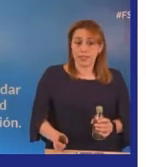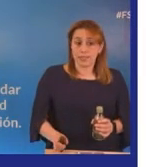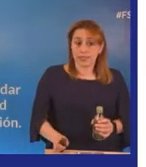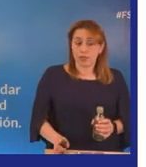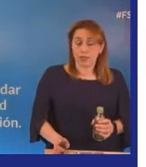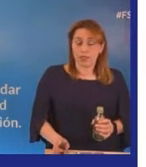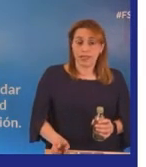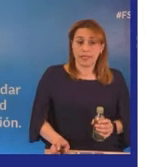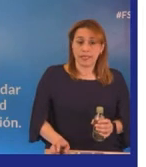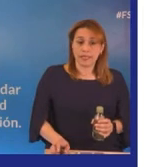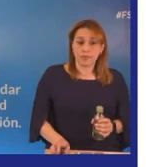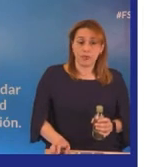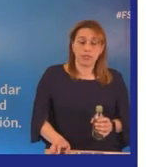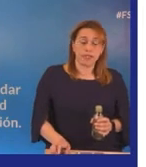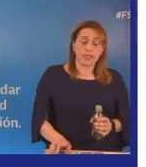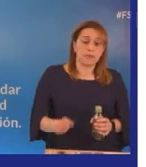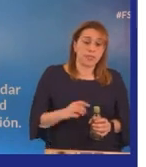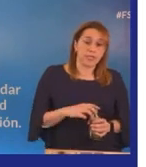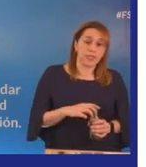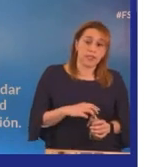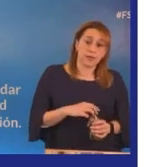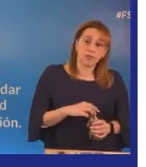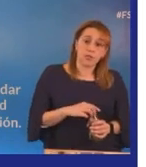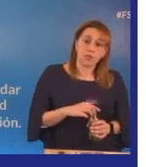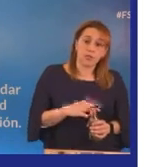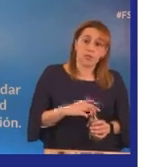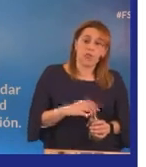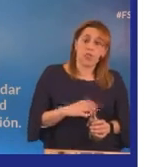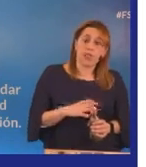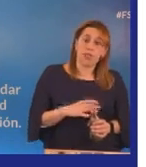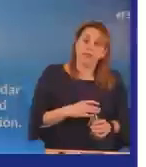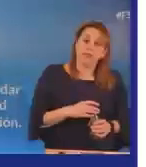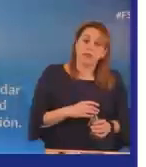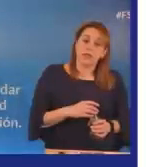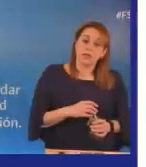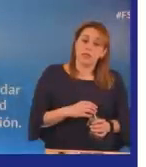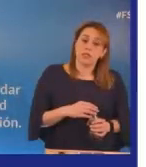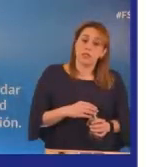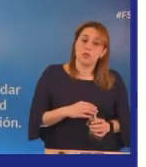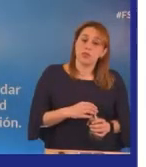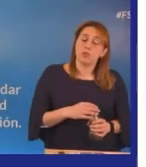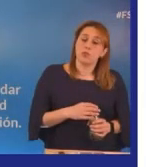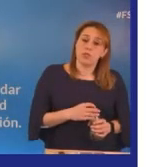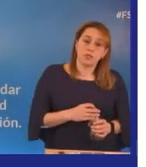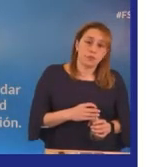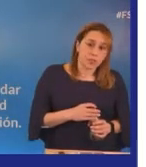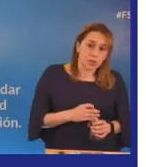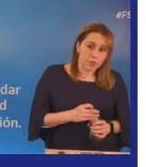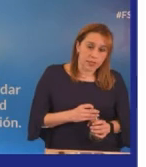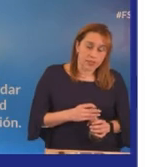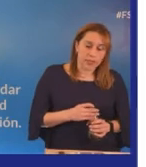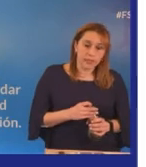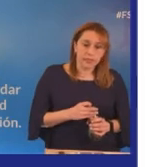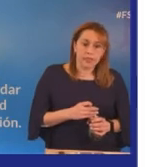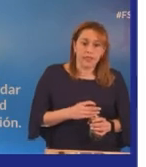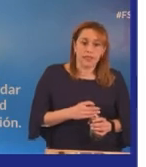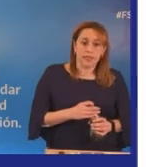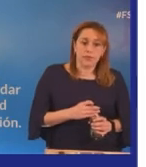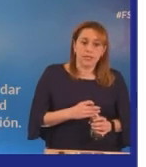Otra de las técnicas importantísimas que tenemos es lo que tiene que ver con la reeducación y estructuración